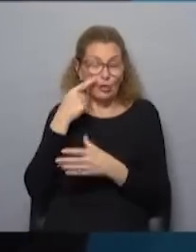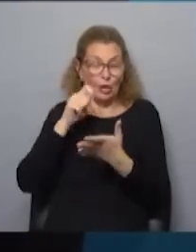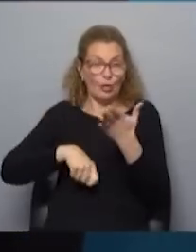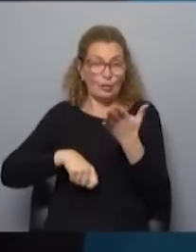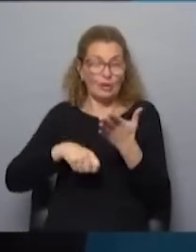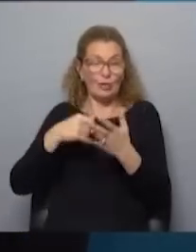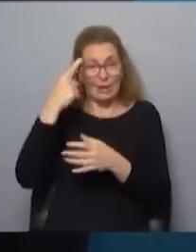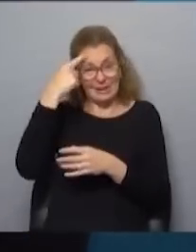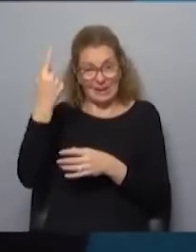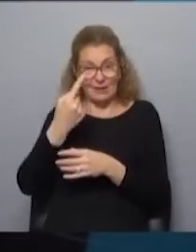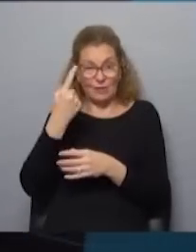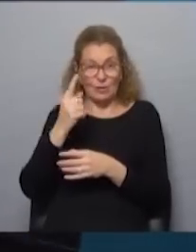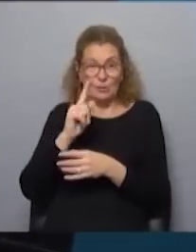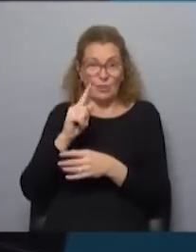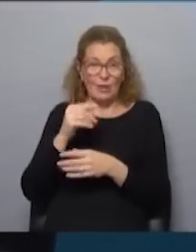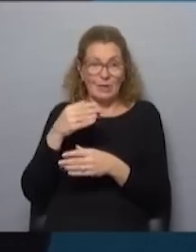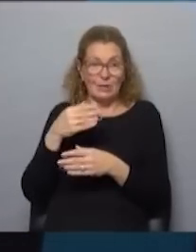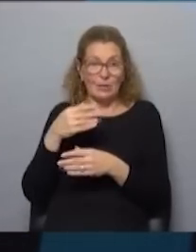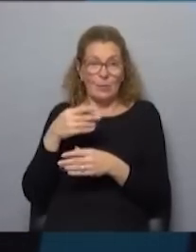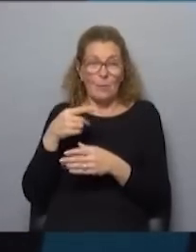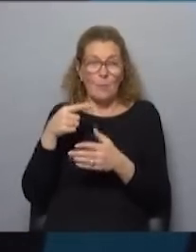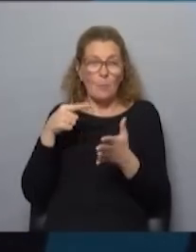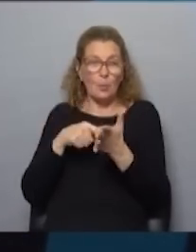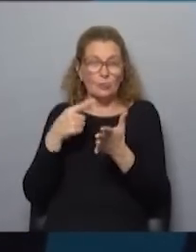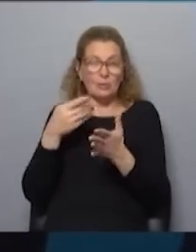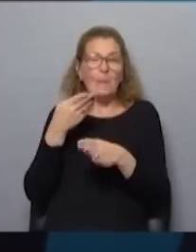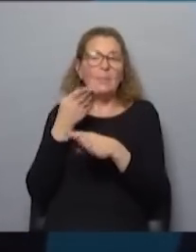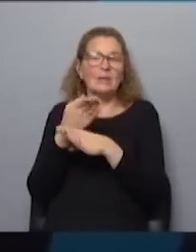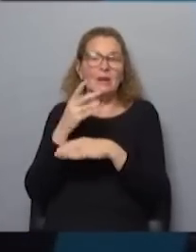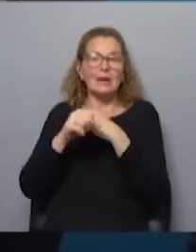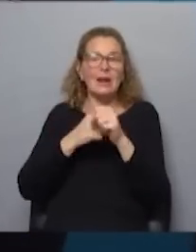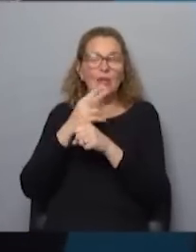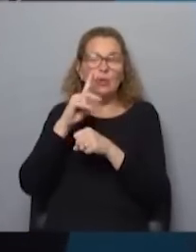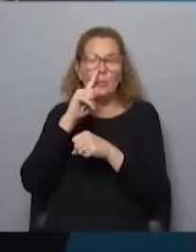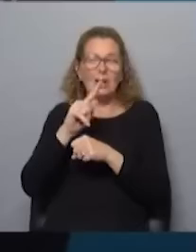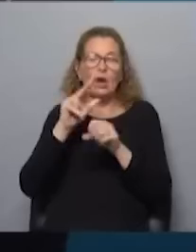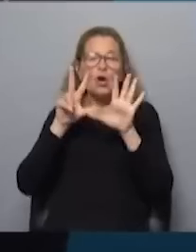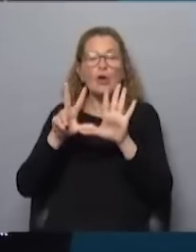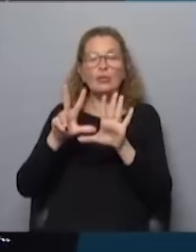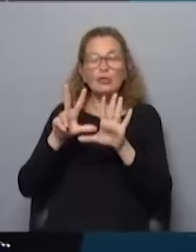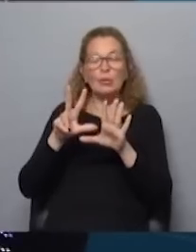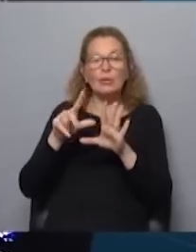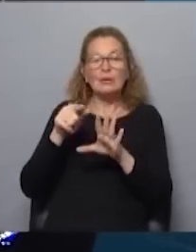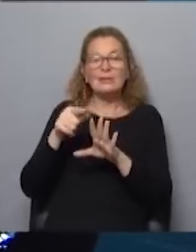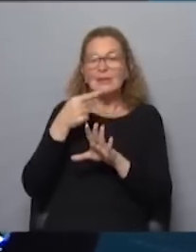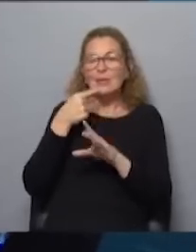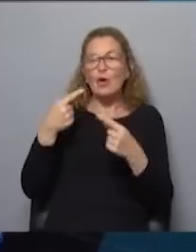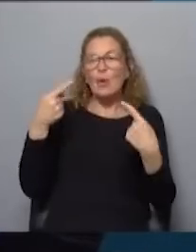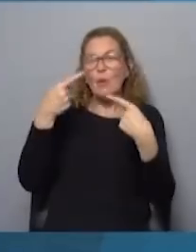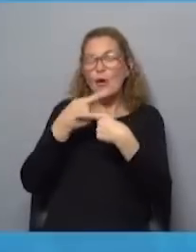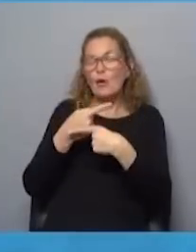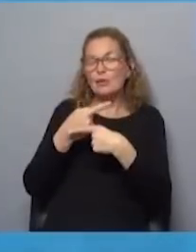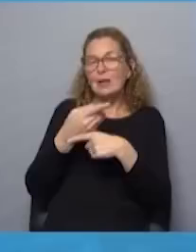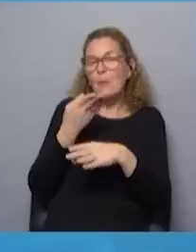internacionales no existe un límite desde el punto de vista de la reclamación en 2008 el tribunal de lo contencioso administrativo se expresó en contra de un